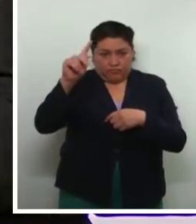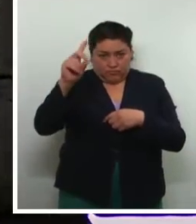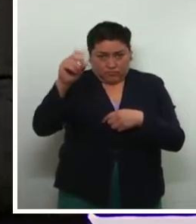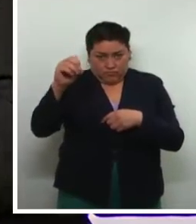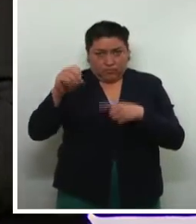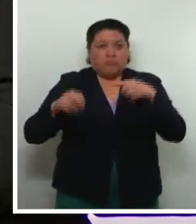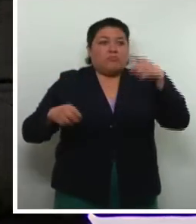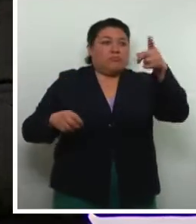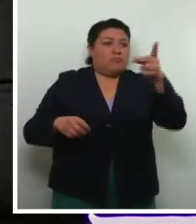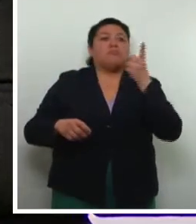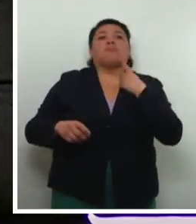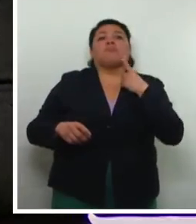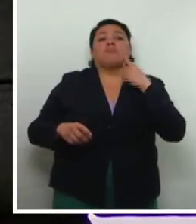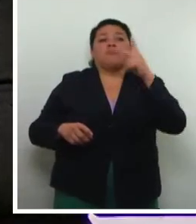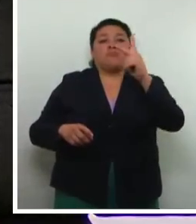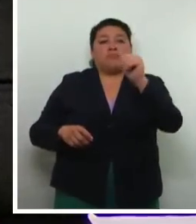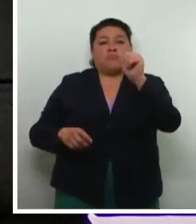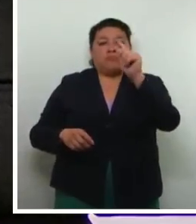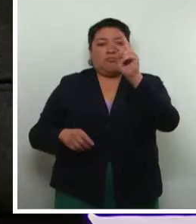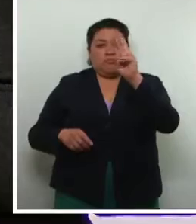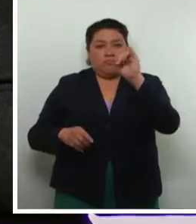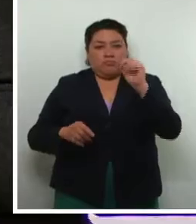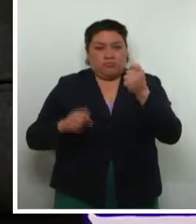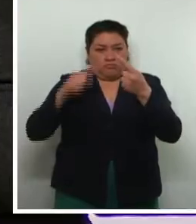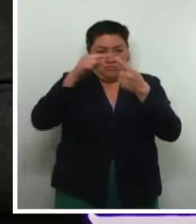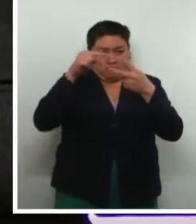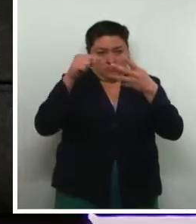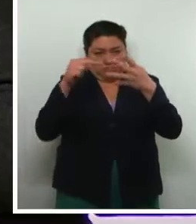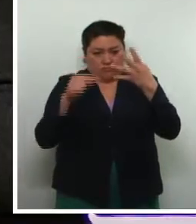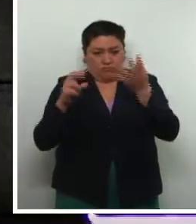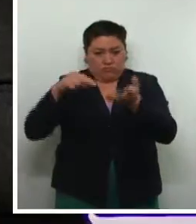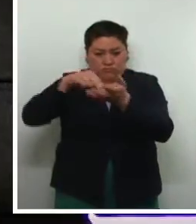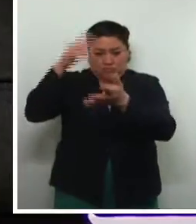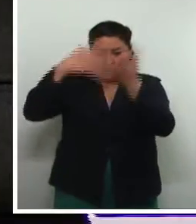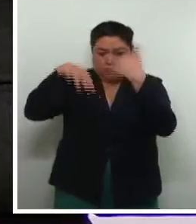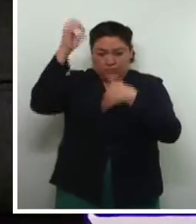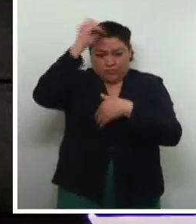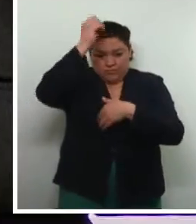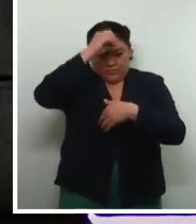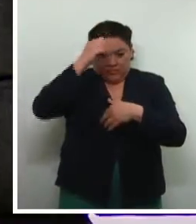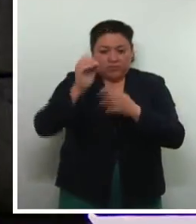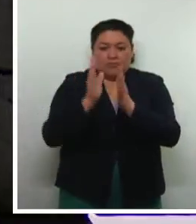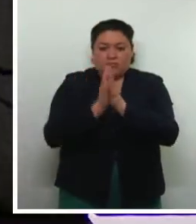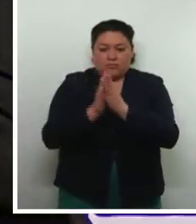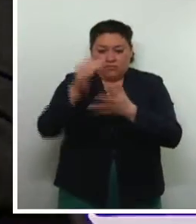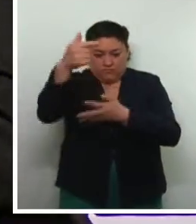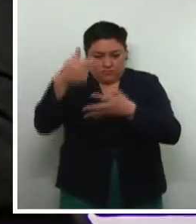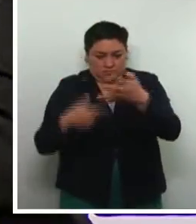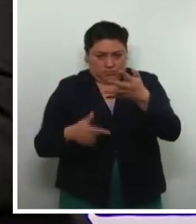y Patricia Ortiz Couturier. Carlos Gelista, perdón.